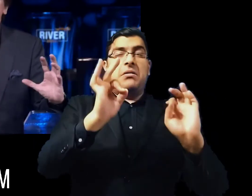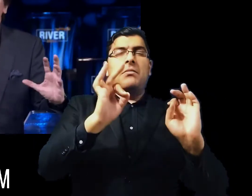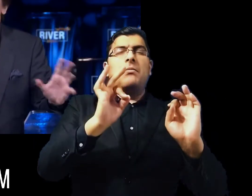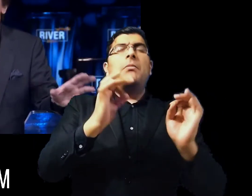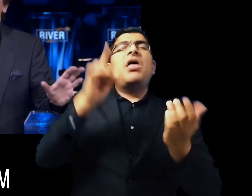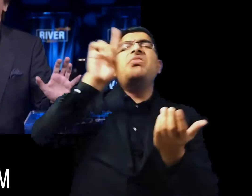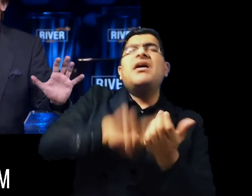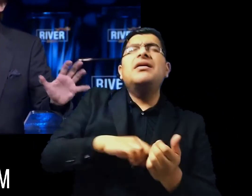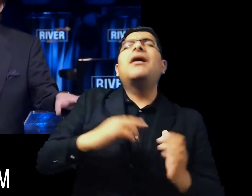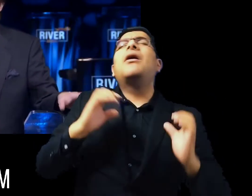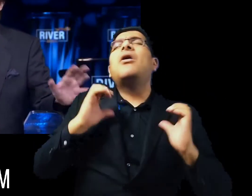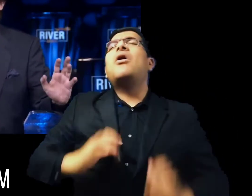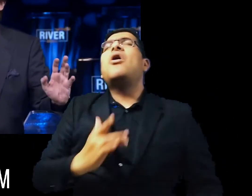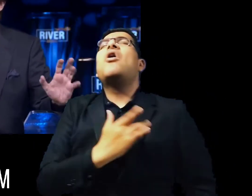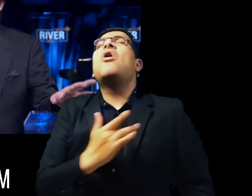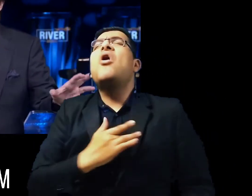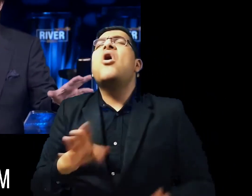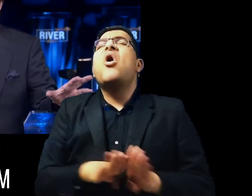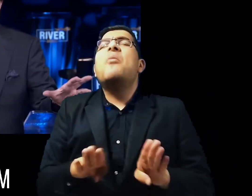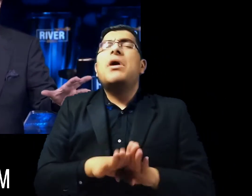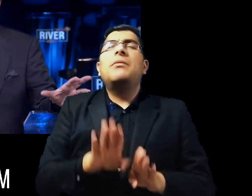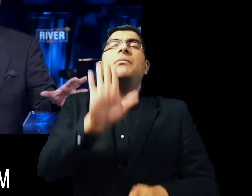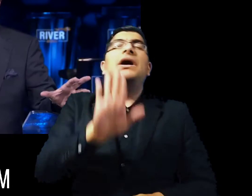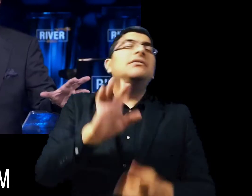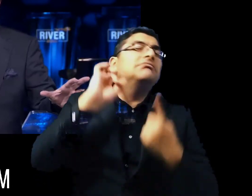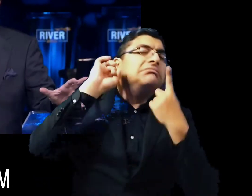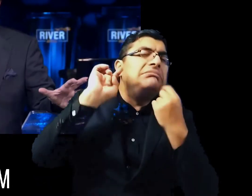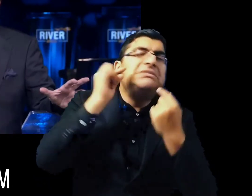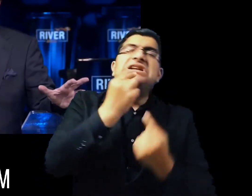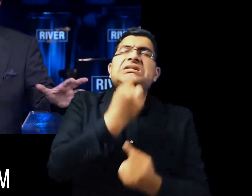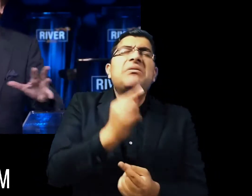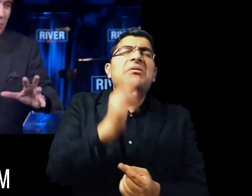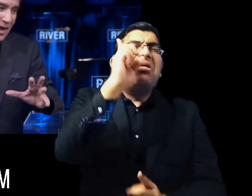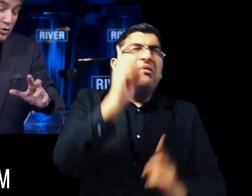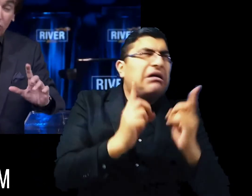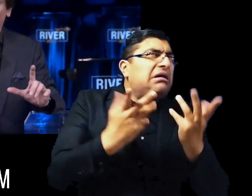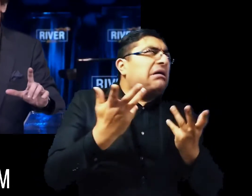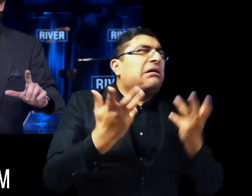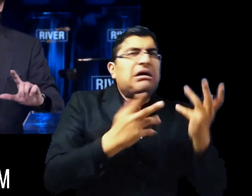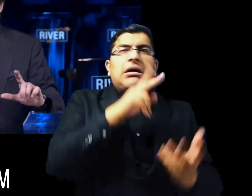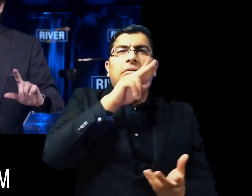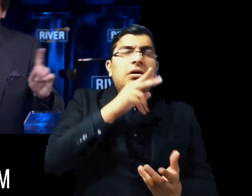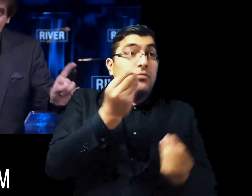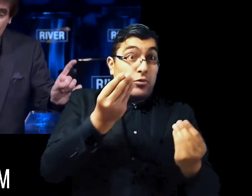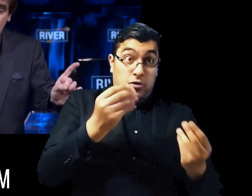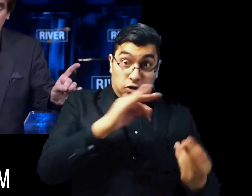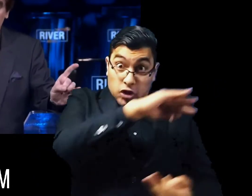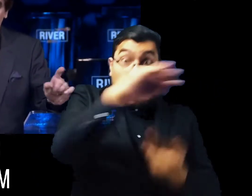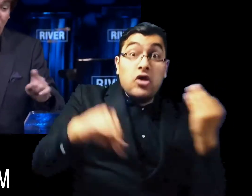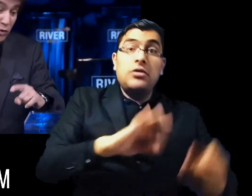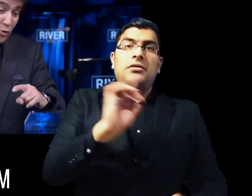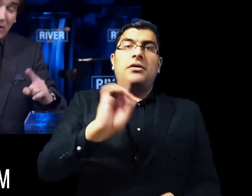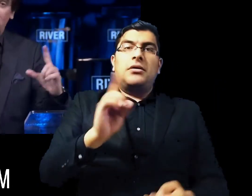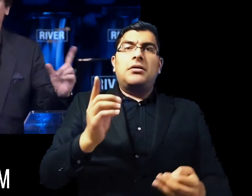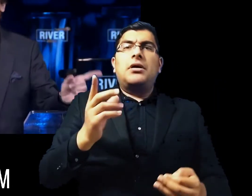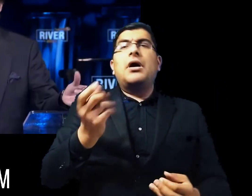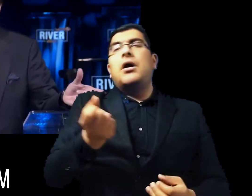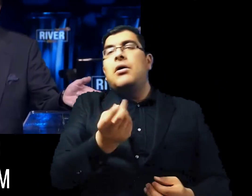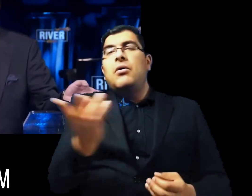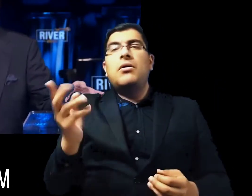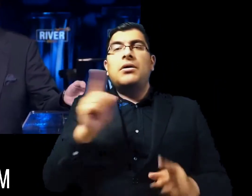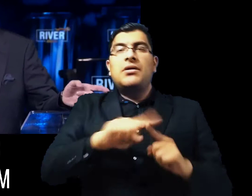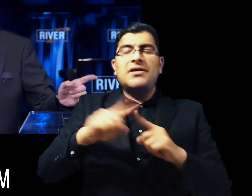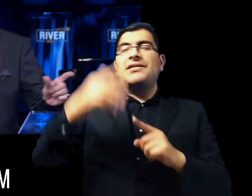Niños inseguros escondidos tras un traje. Preocupados, no todos, algunos de esos inseguros, preocupados si se